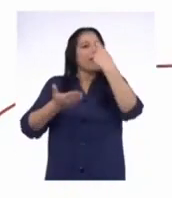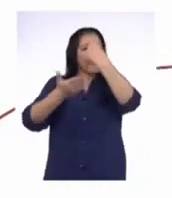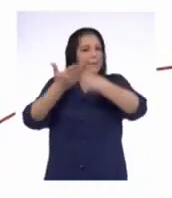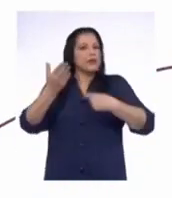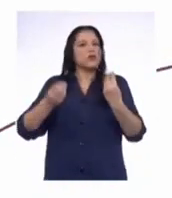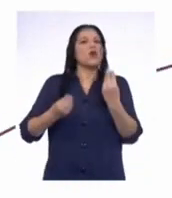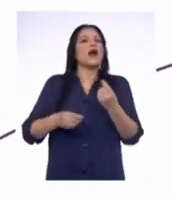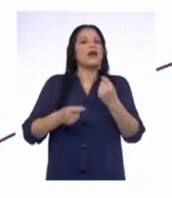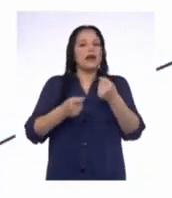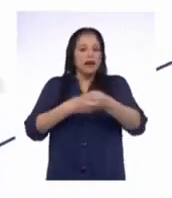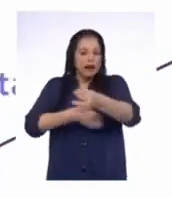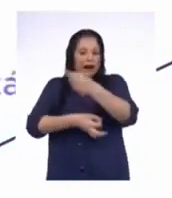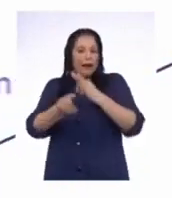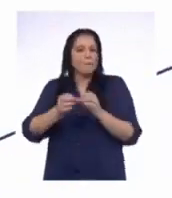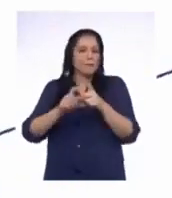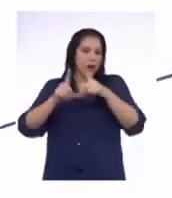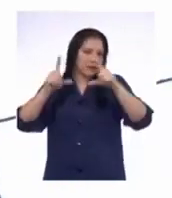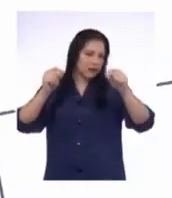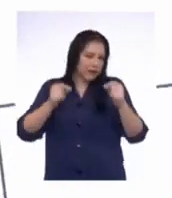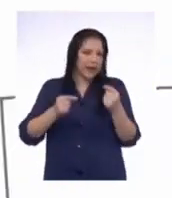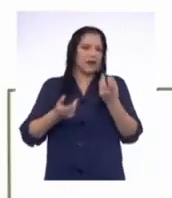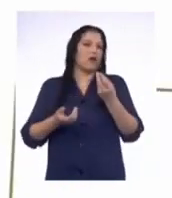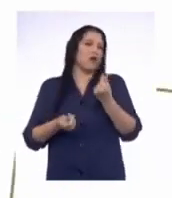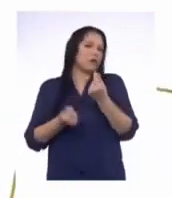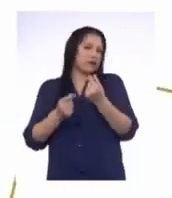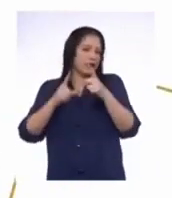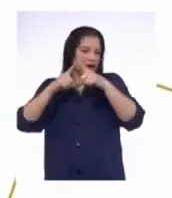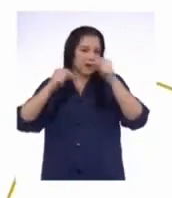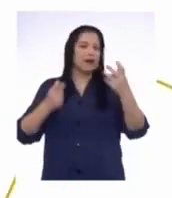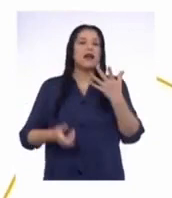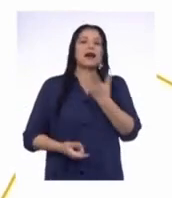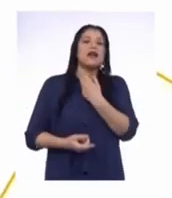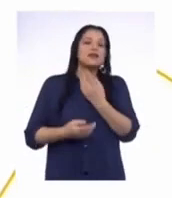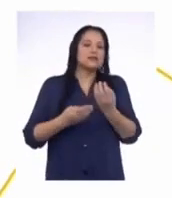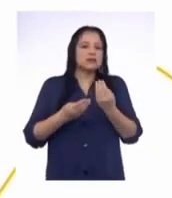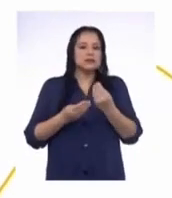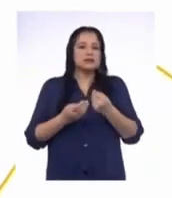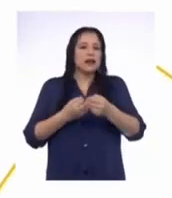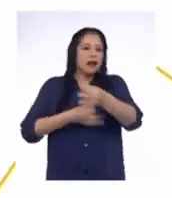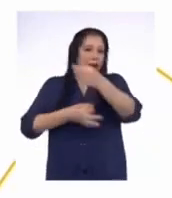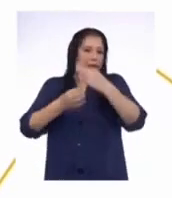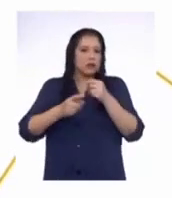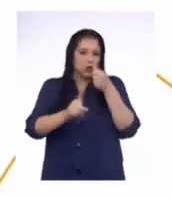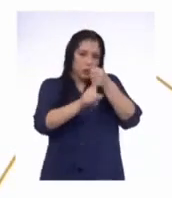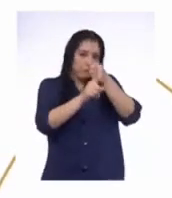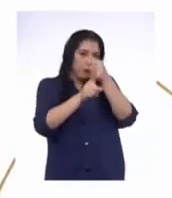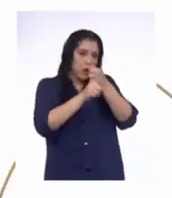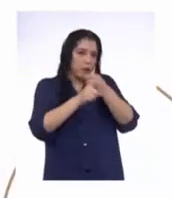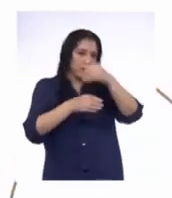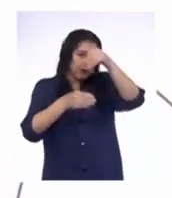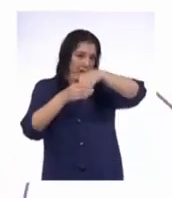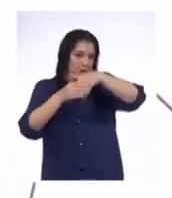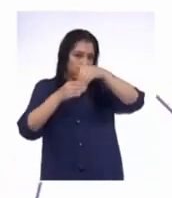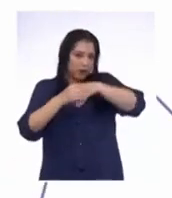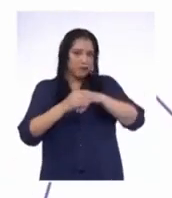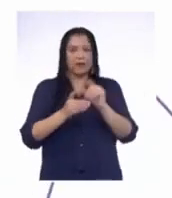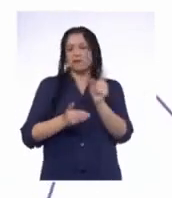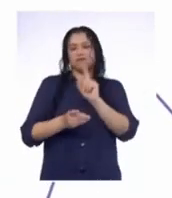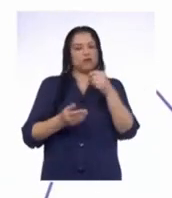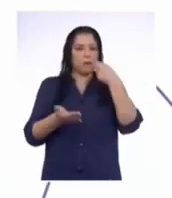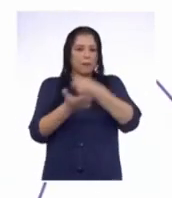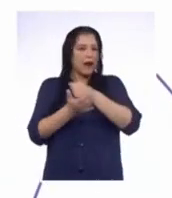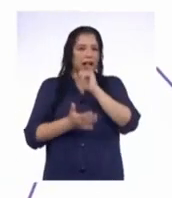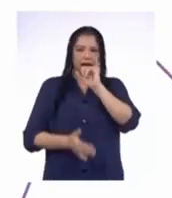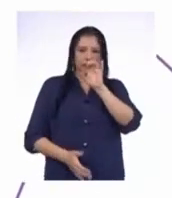operación afecta. Las transacciones entre tus cuentas están exoneradas.